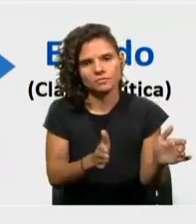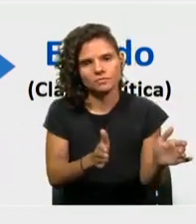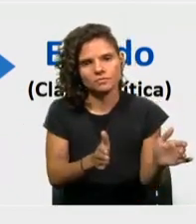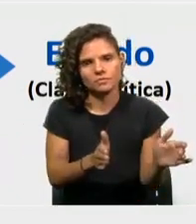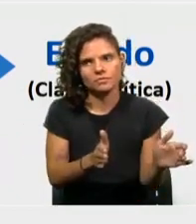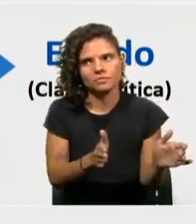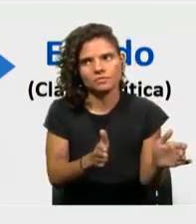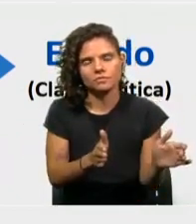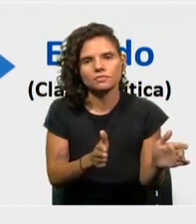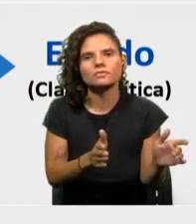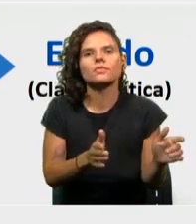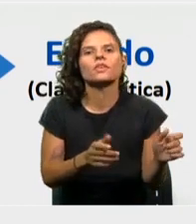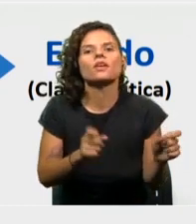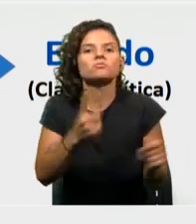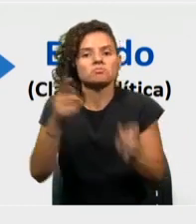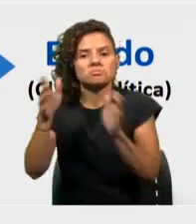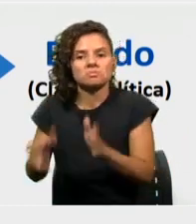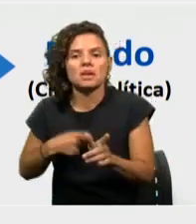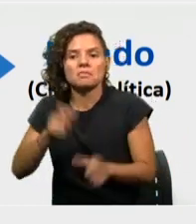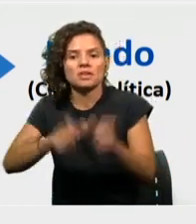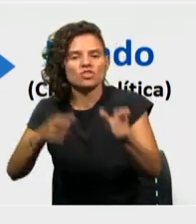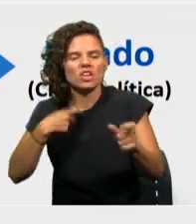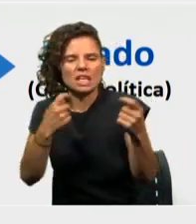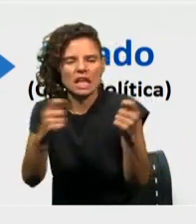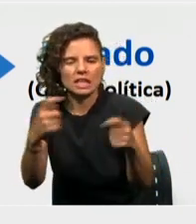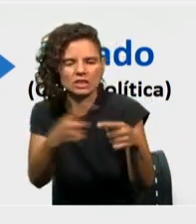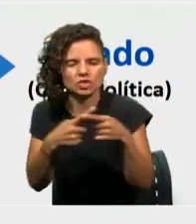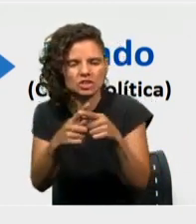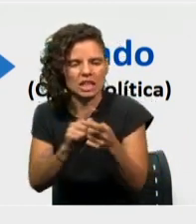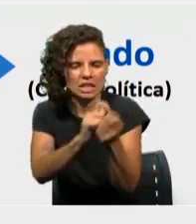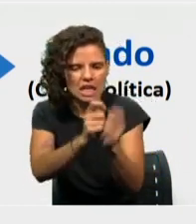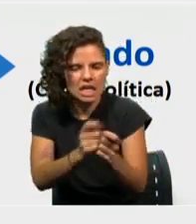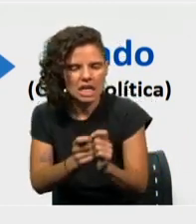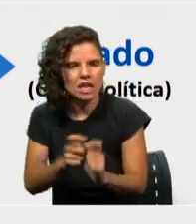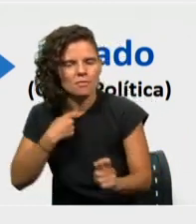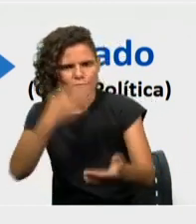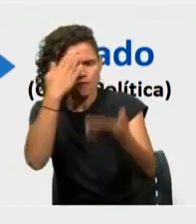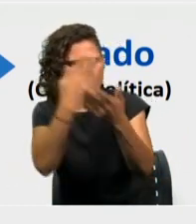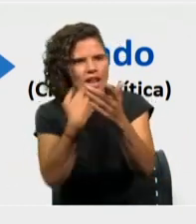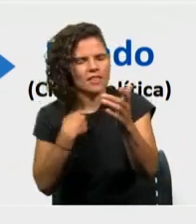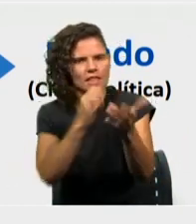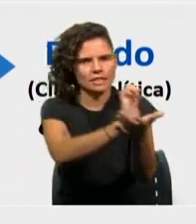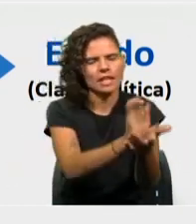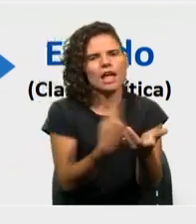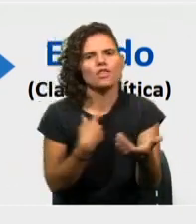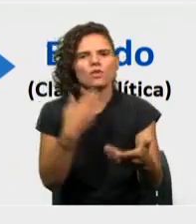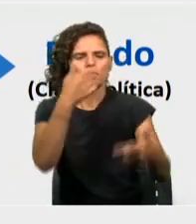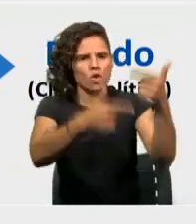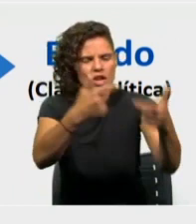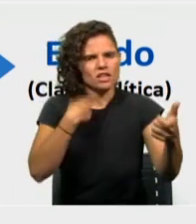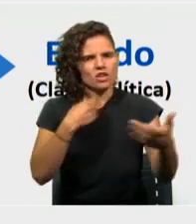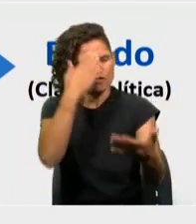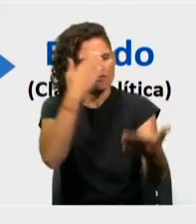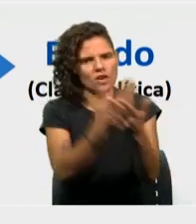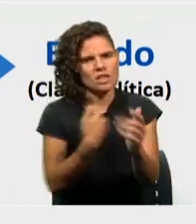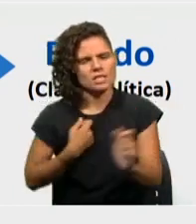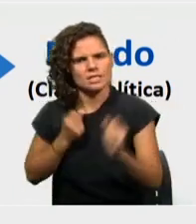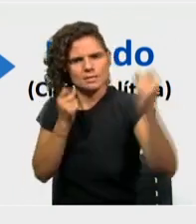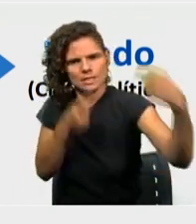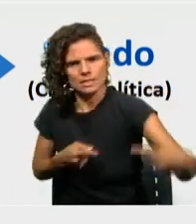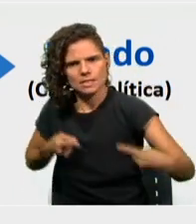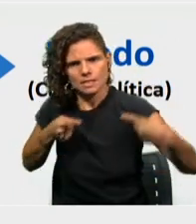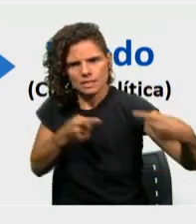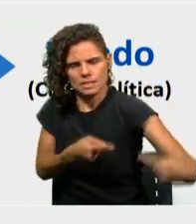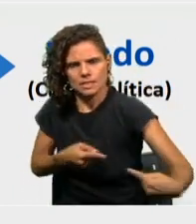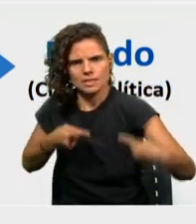intenta transformar la sociedad, ¿ya? Y por lo tanto se enfrenta normalmente al Estado y por lo tanto a la clase política, lo que sucede cuando